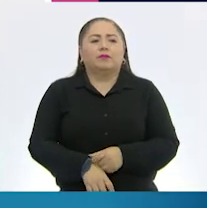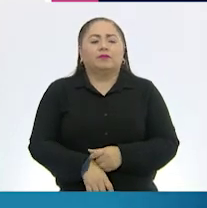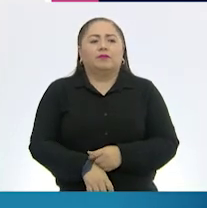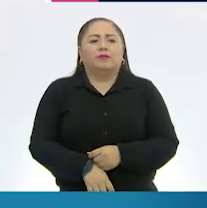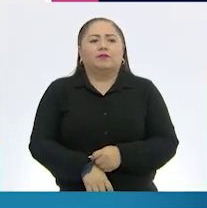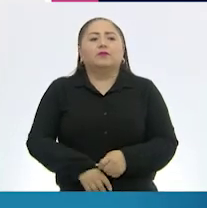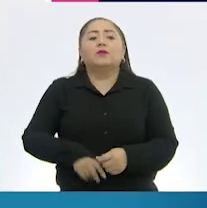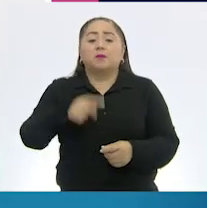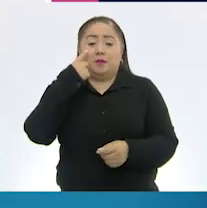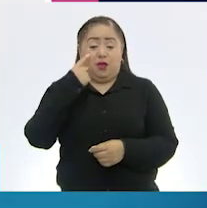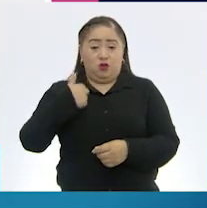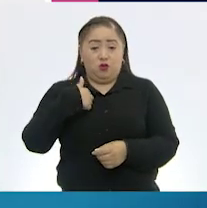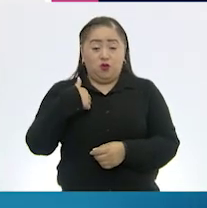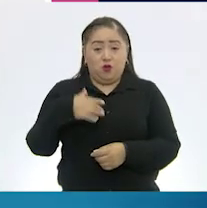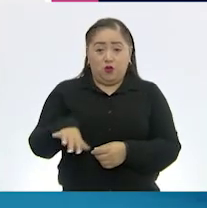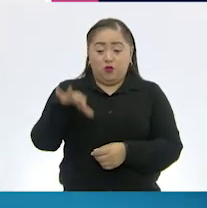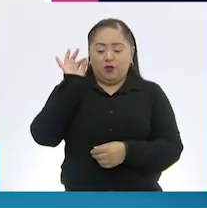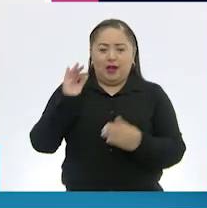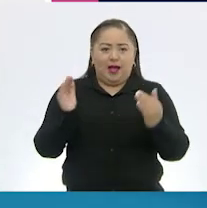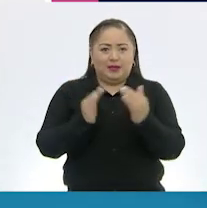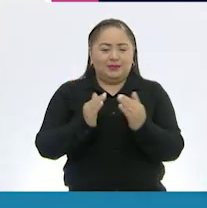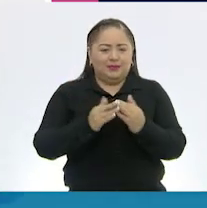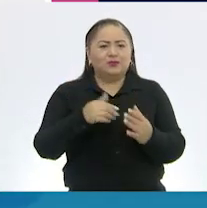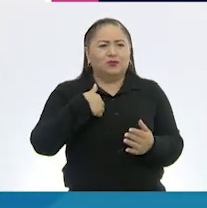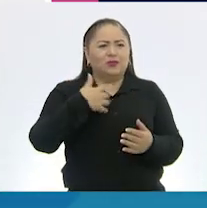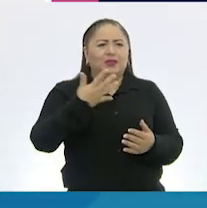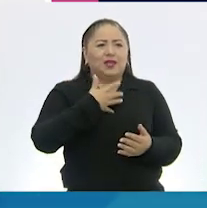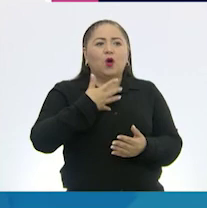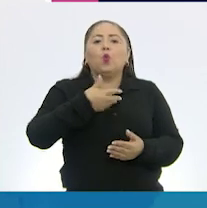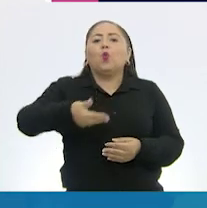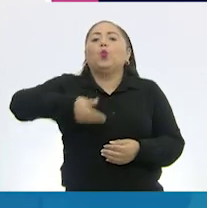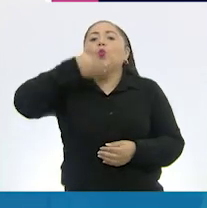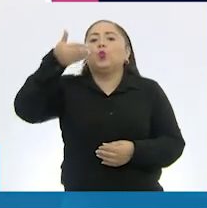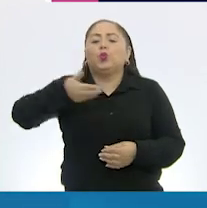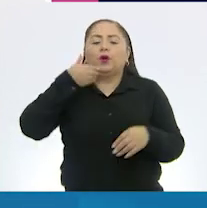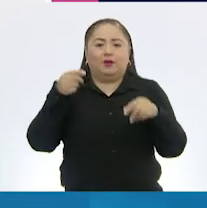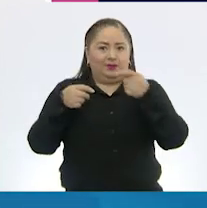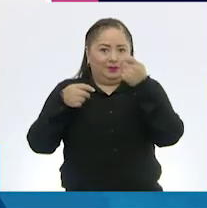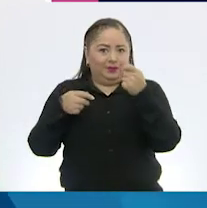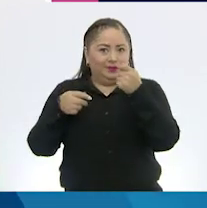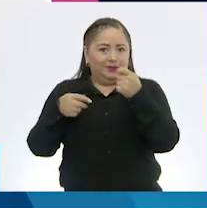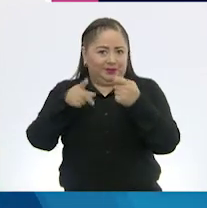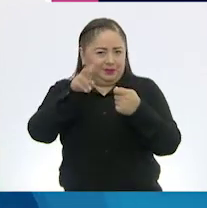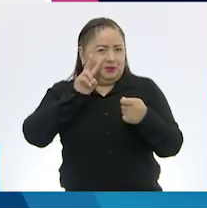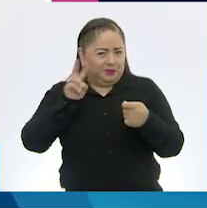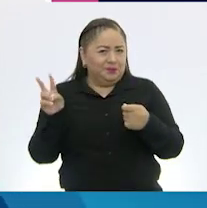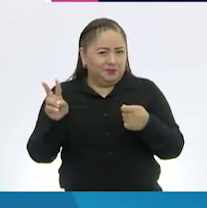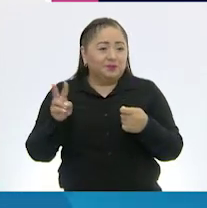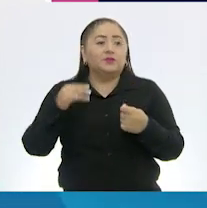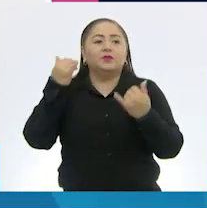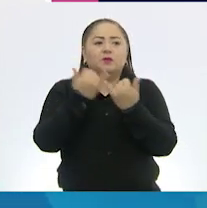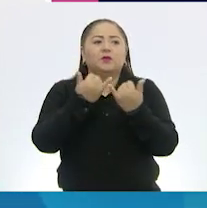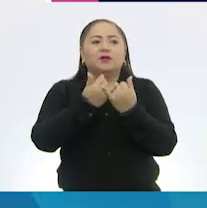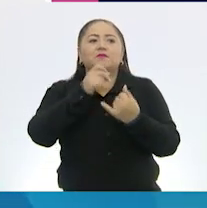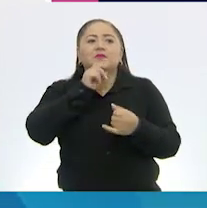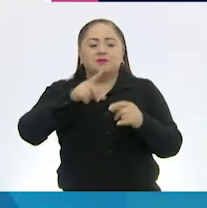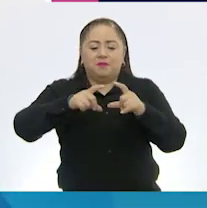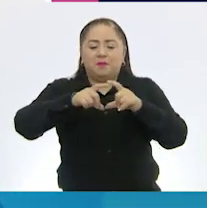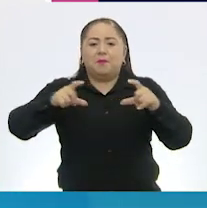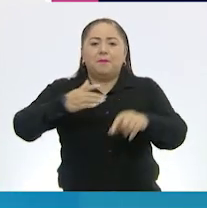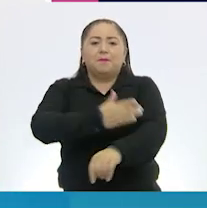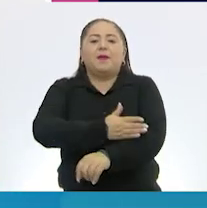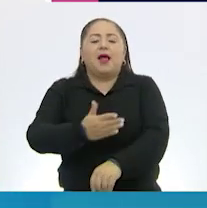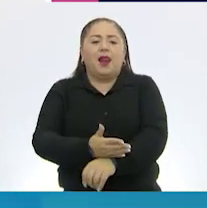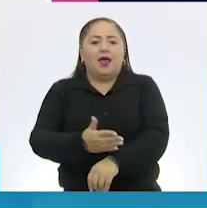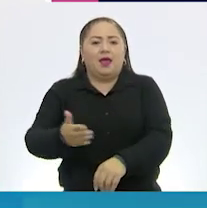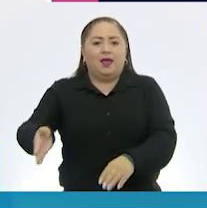a hacerlo. Yo me encontré que en casa tengo pues una cuchara con la que como. También me encontré unas palas en la